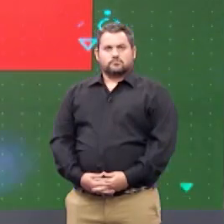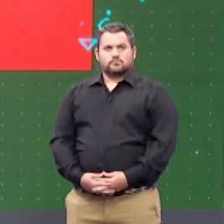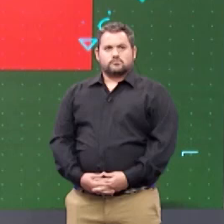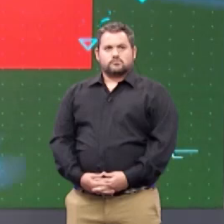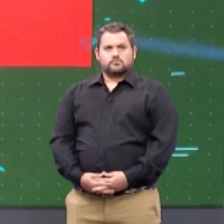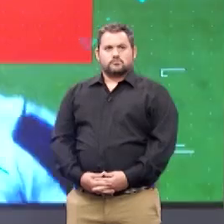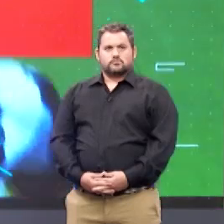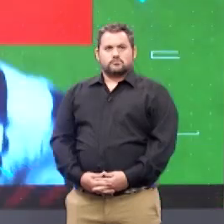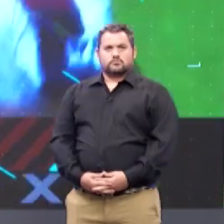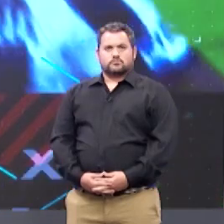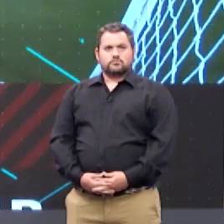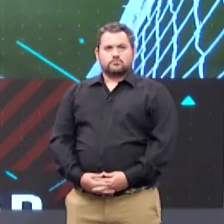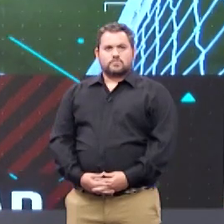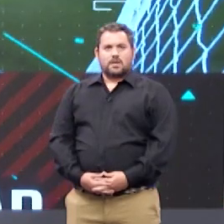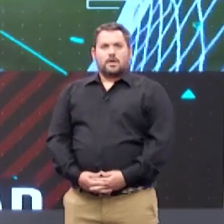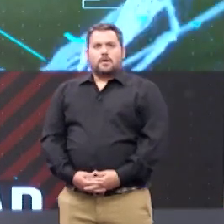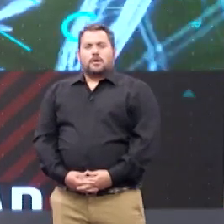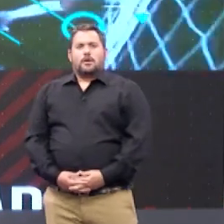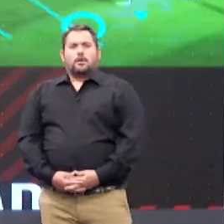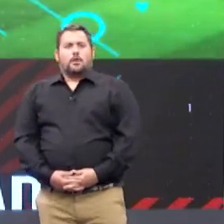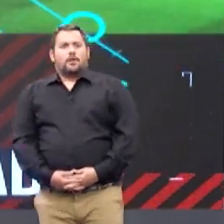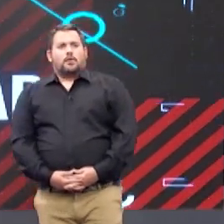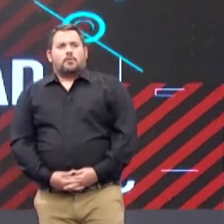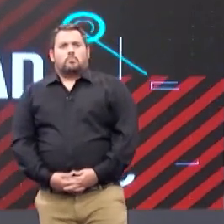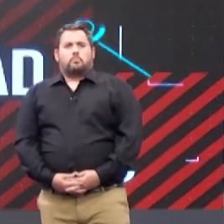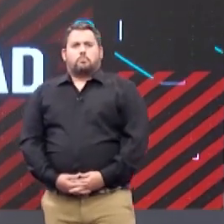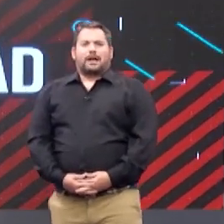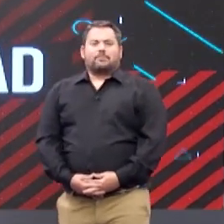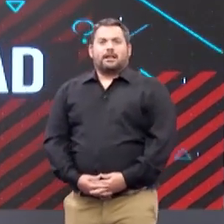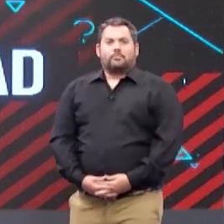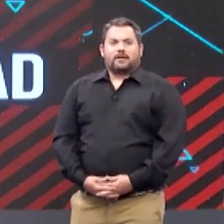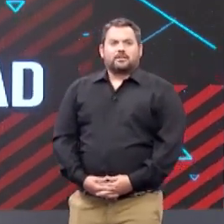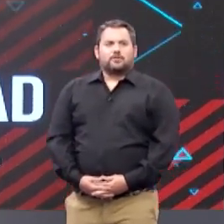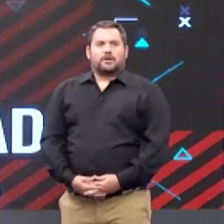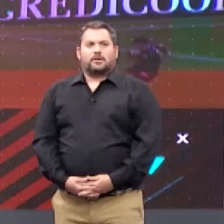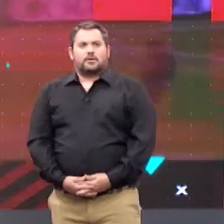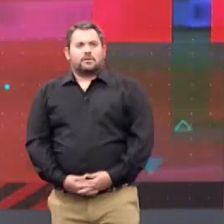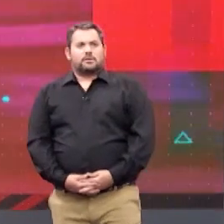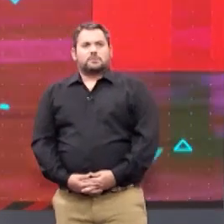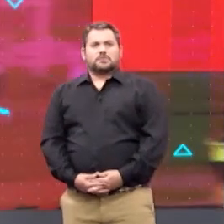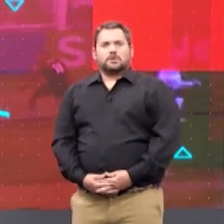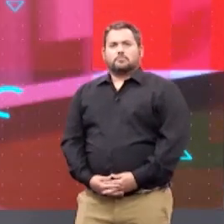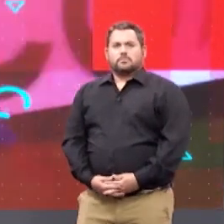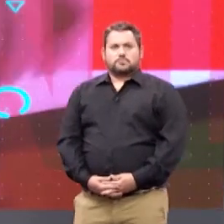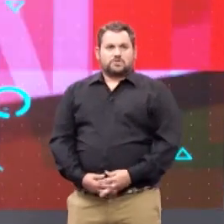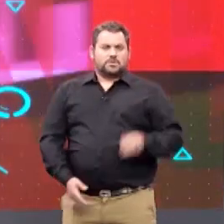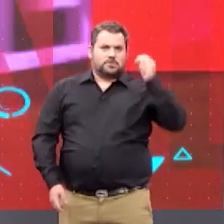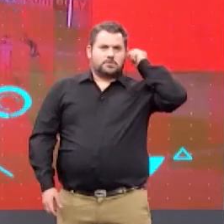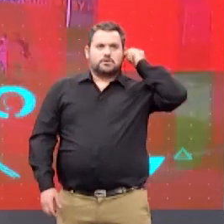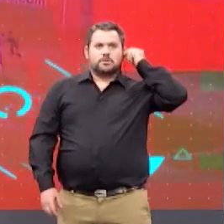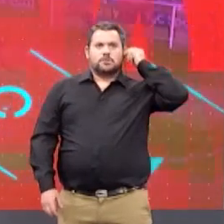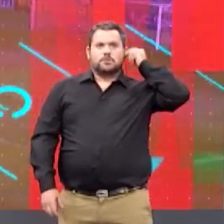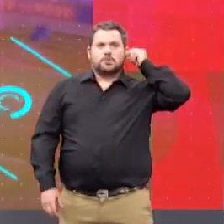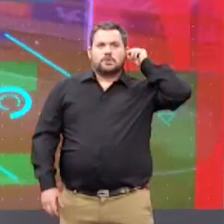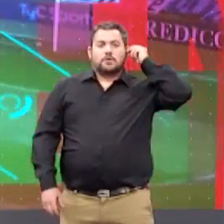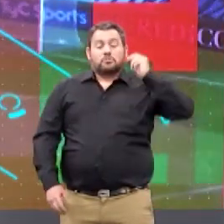entre comillas, poner un 4-4-2 para no darle espacios a Talleres, qué sé yo. Para mí el partido... ¿Por qué decir... Sí. Disculpa, Diego, sí. ¿Por qué